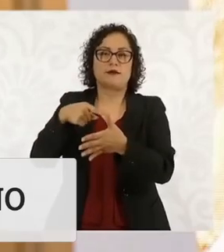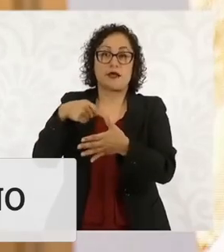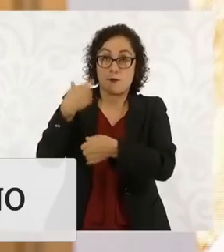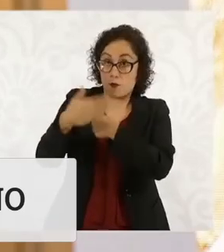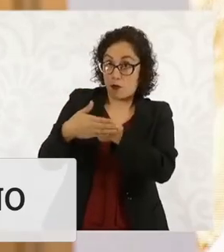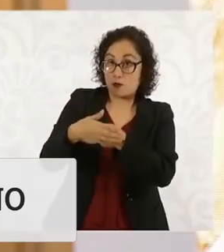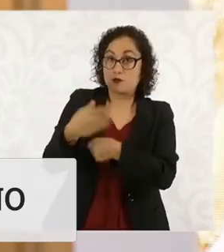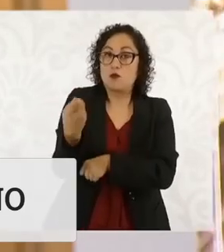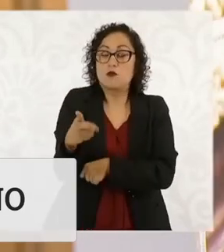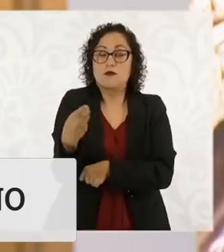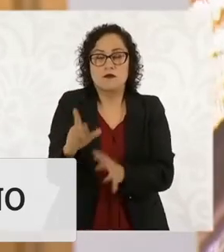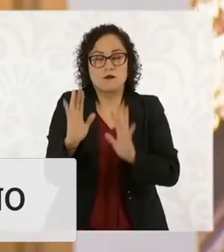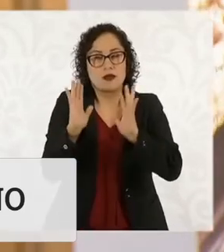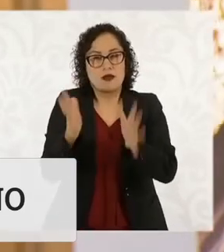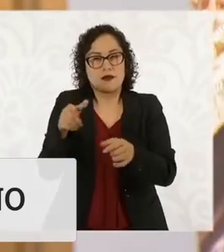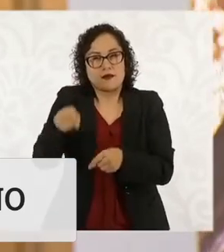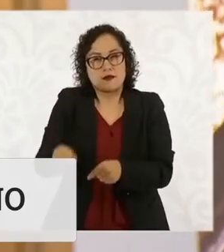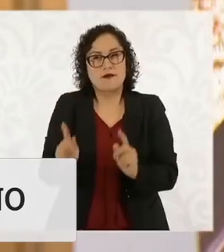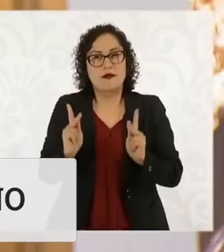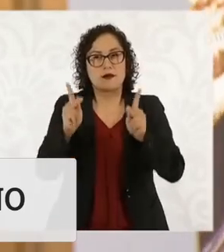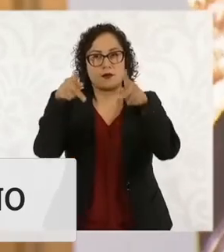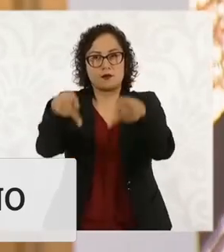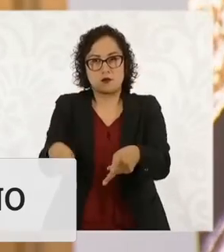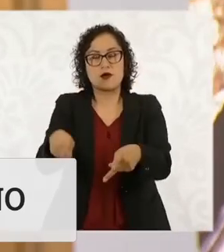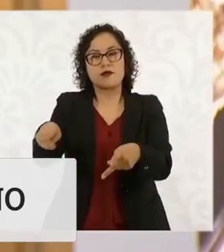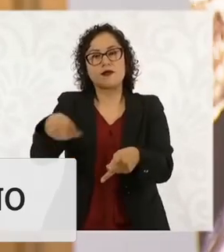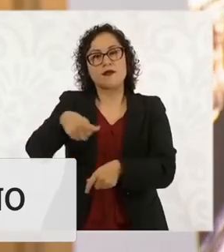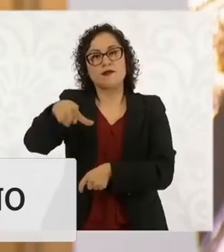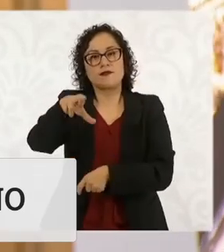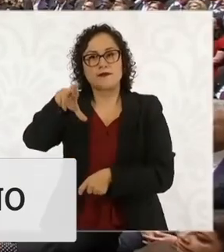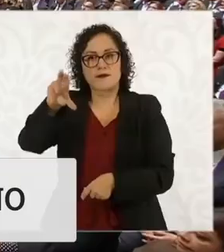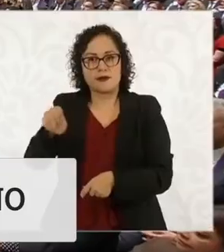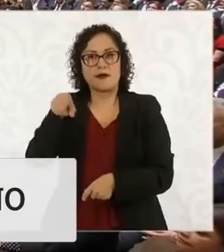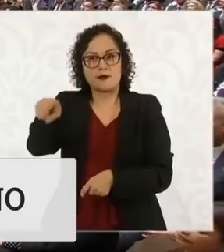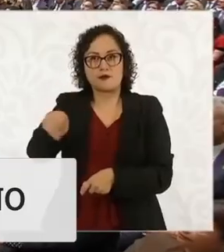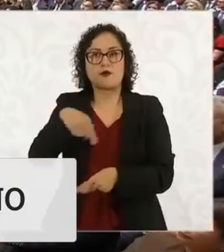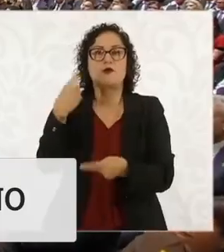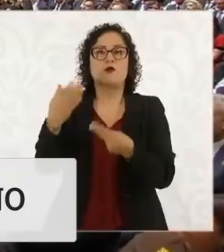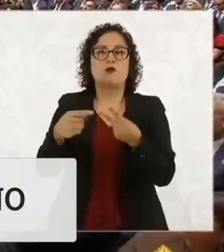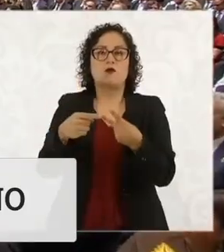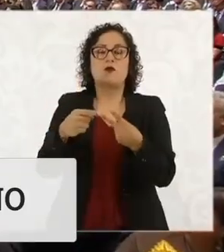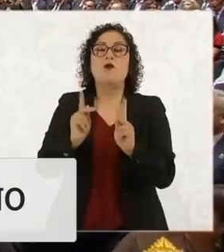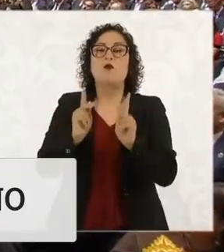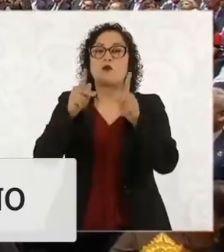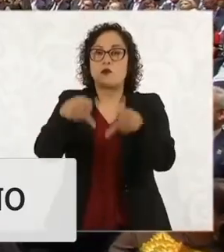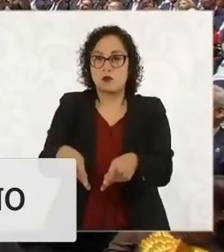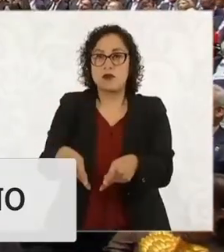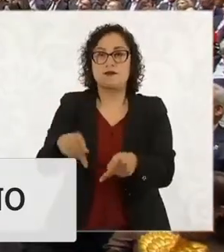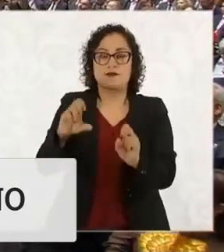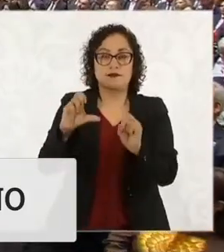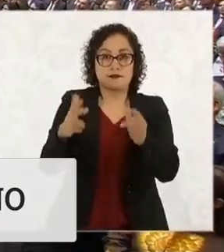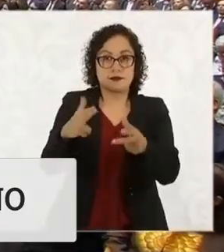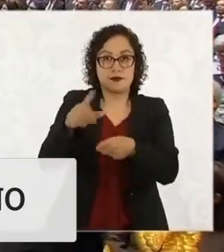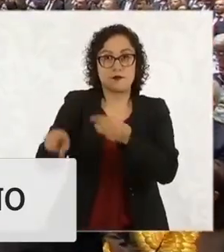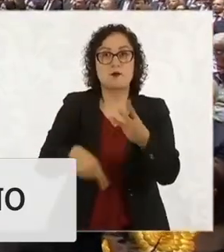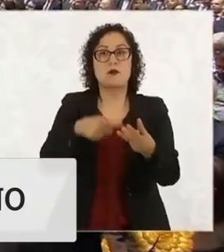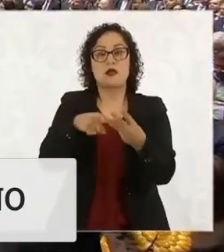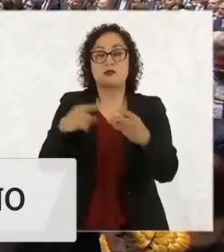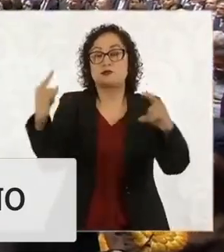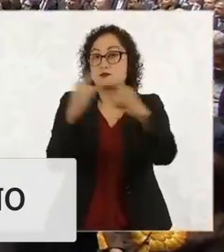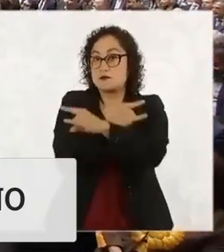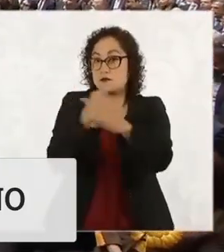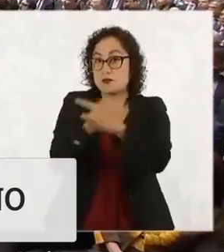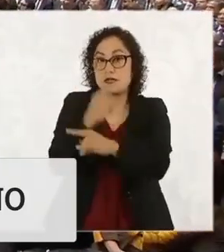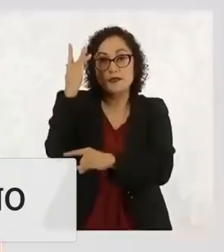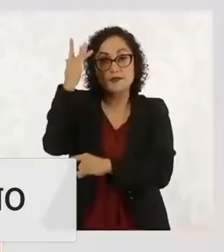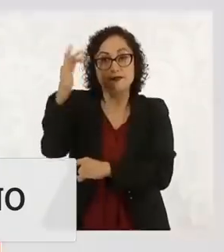diciembre estarán terminados el puente Nichupté en Cancún, Quintana Roo, el puente Rizo de Oro en Chiapas, la carretera